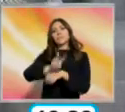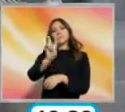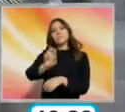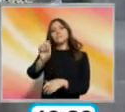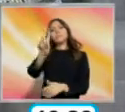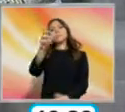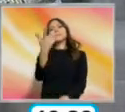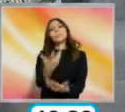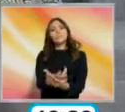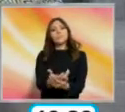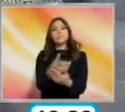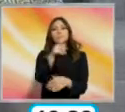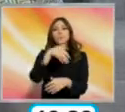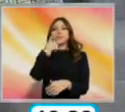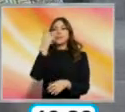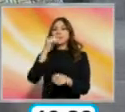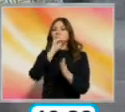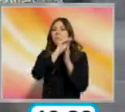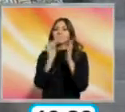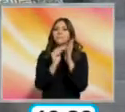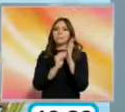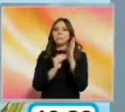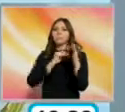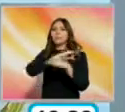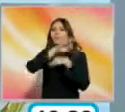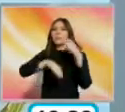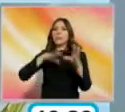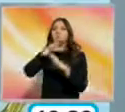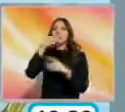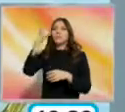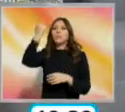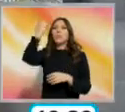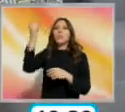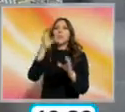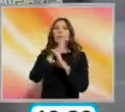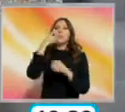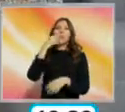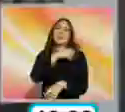voy a bajar toda mi banda completa. ¿eh? Pongamos una rola juntos Va. de Capital Guitarra, batería, 21. le hacemos todo. Ya van. Me parece bien.